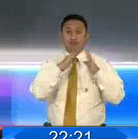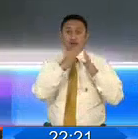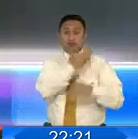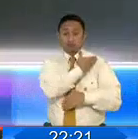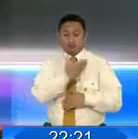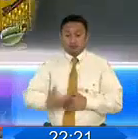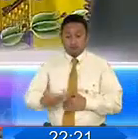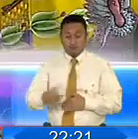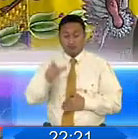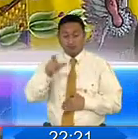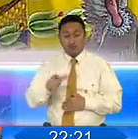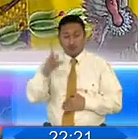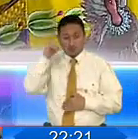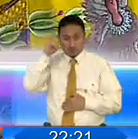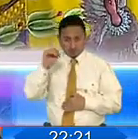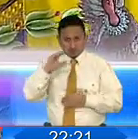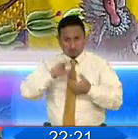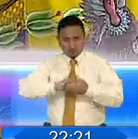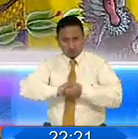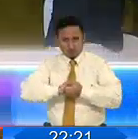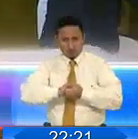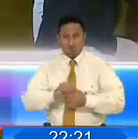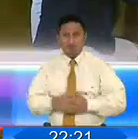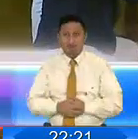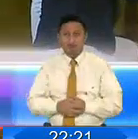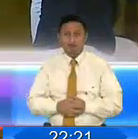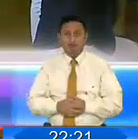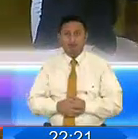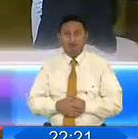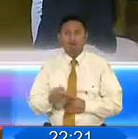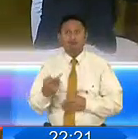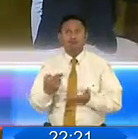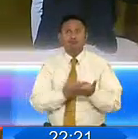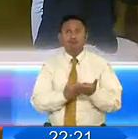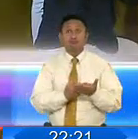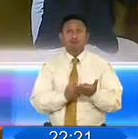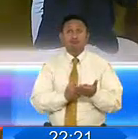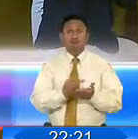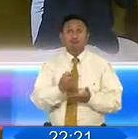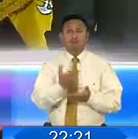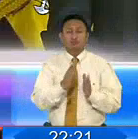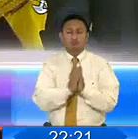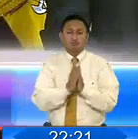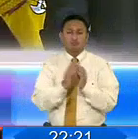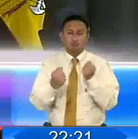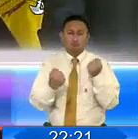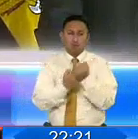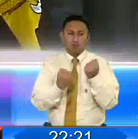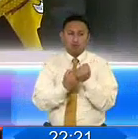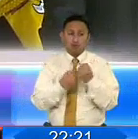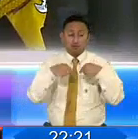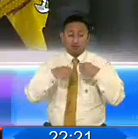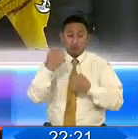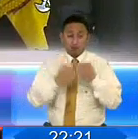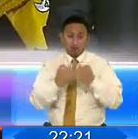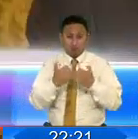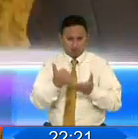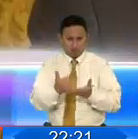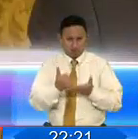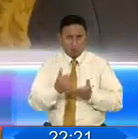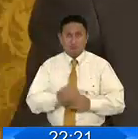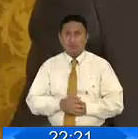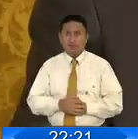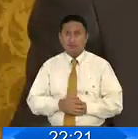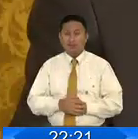saludar con el presidente de la República, Guillermo Lasso. Durante el evento, el primer mandatario pidió apoyo para enfrentar juntos los efectos de la pandemia. Es